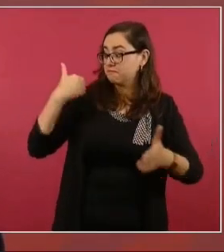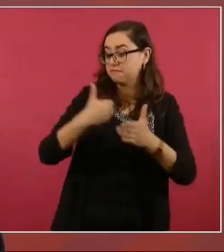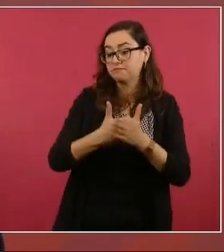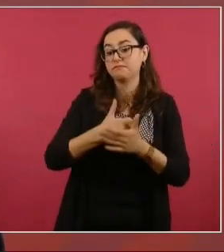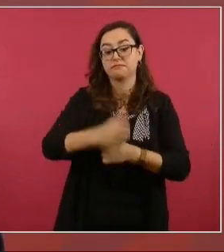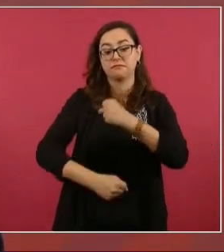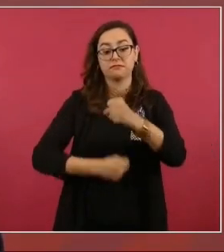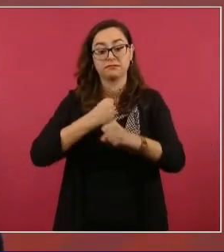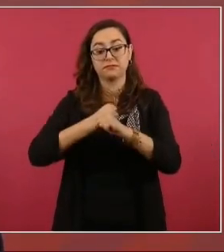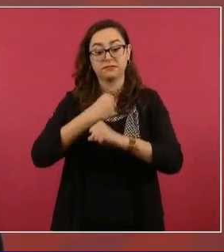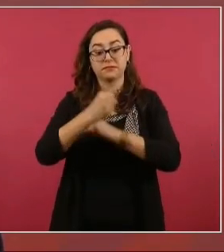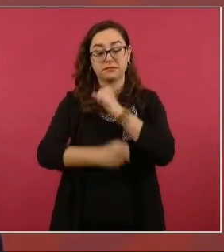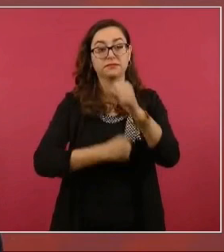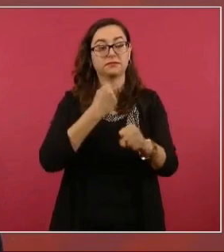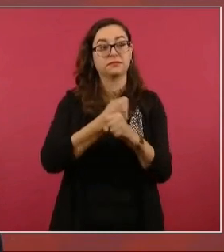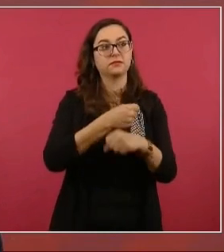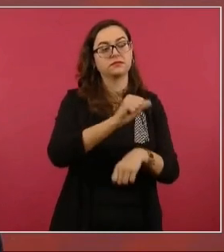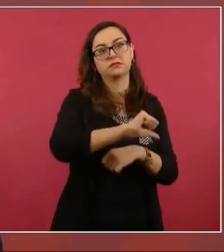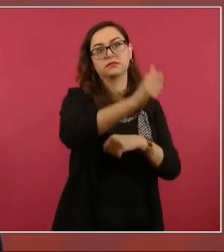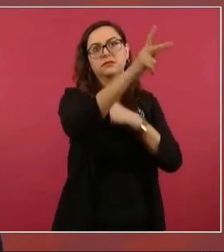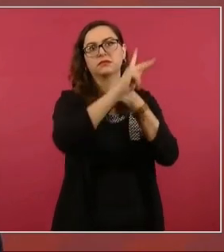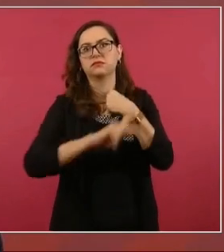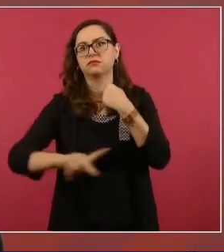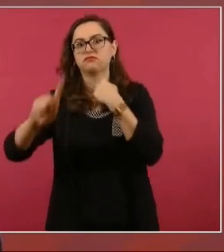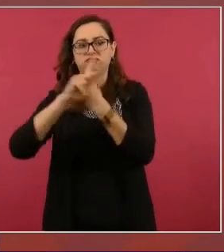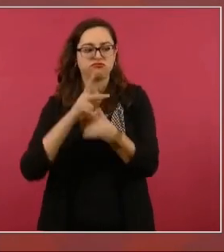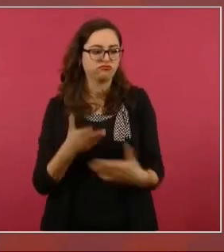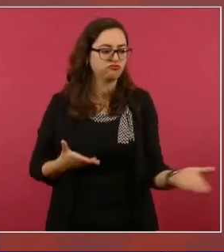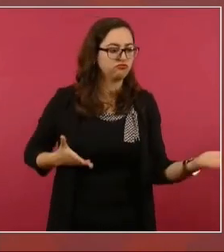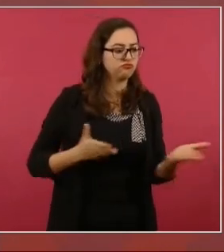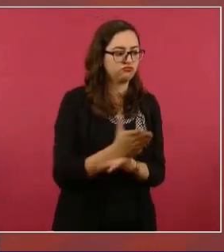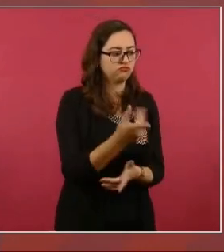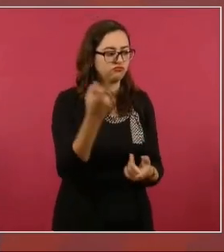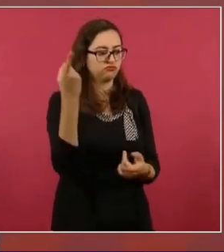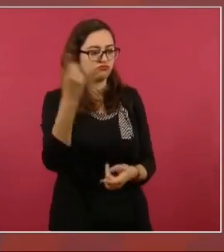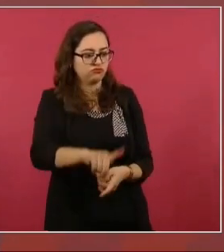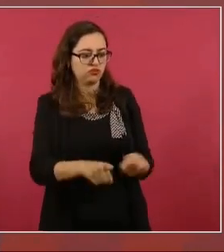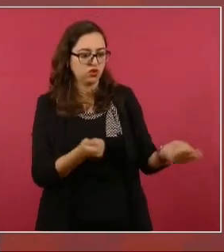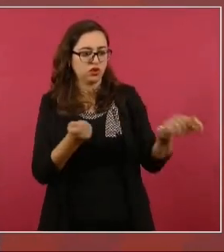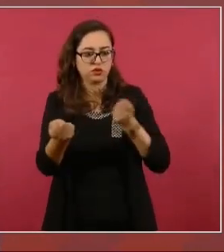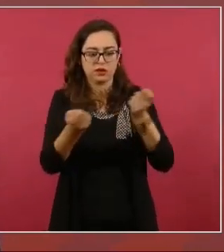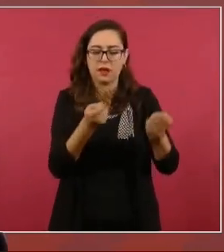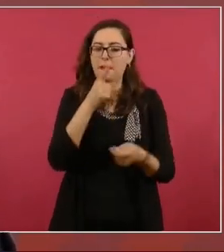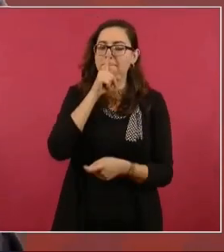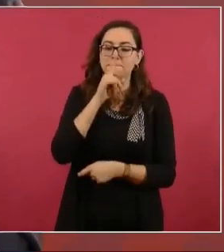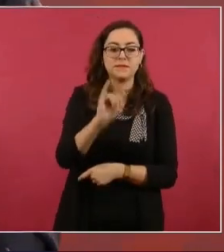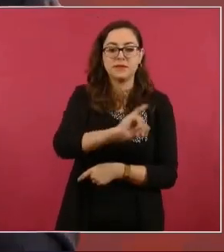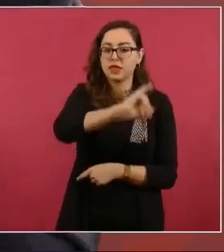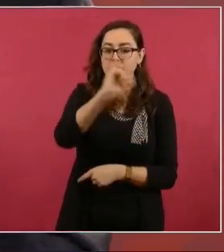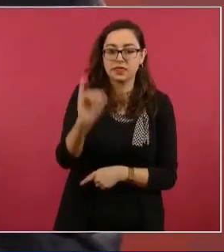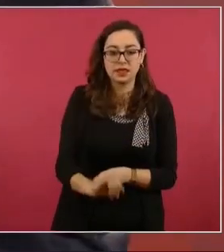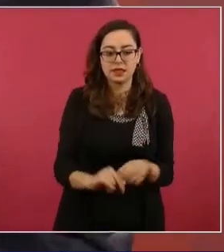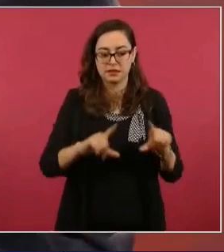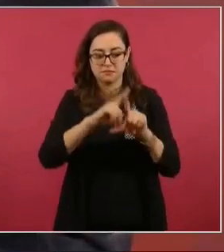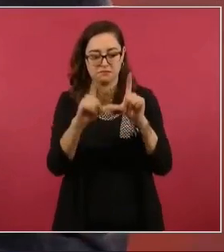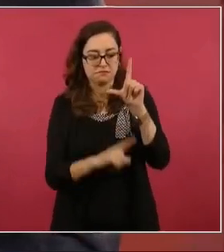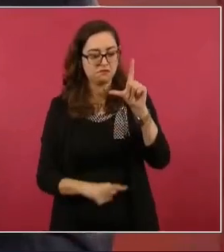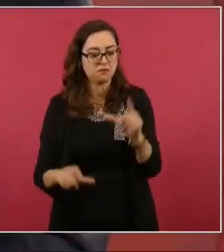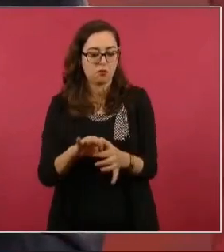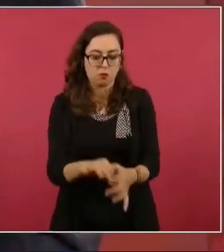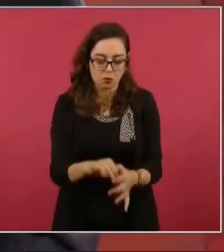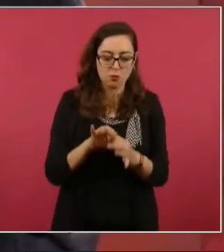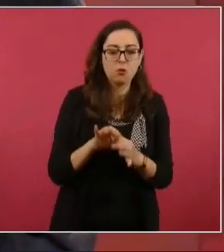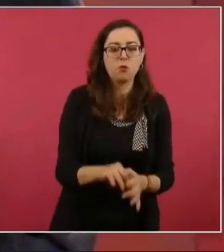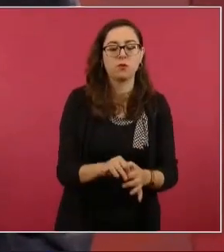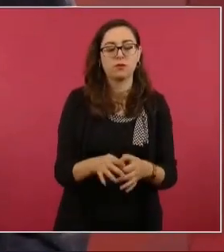cooptar por gobiernos extranjeros, un ejército nacionalista, un ejército integrado